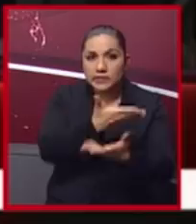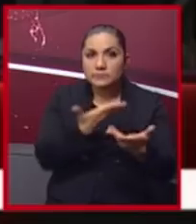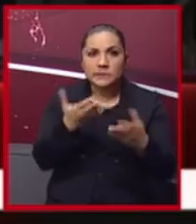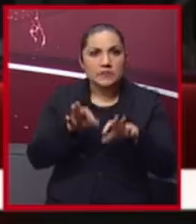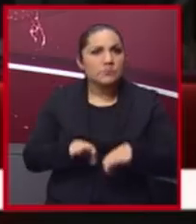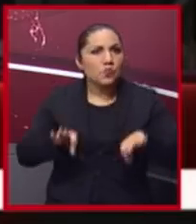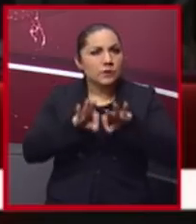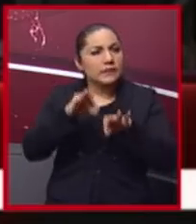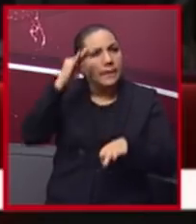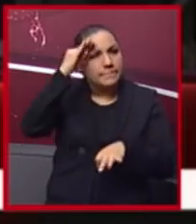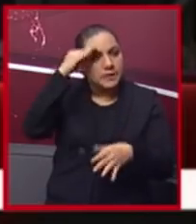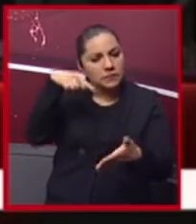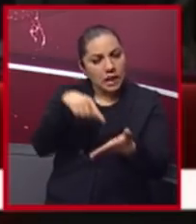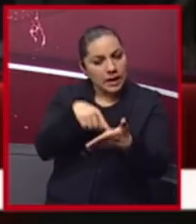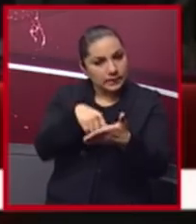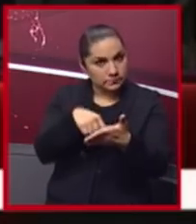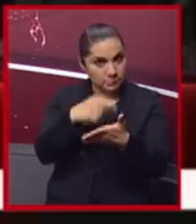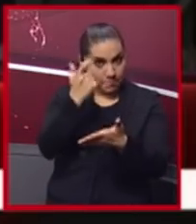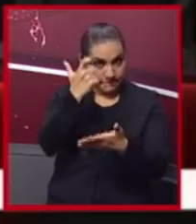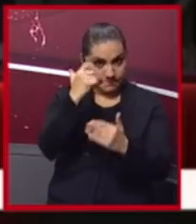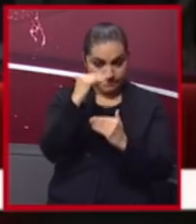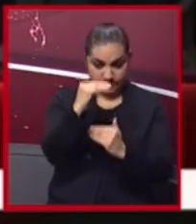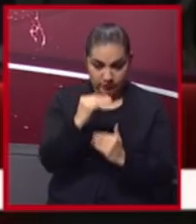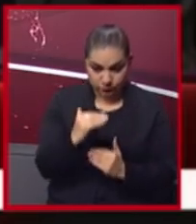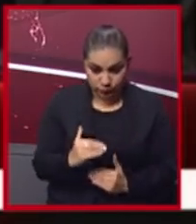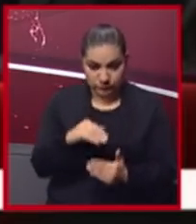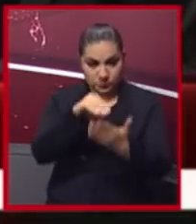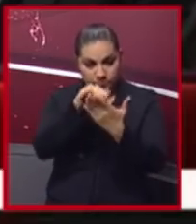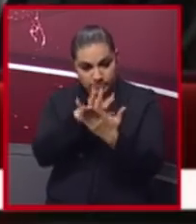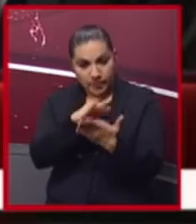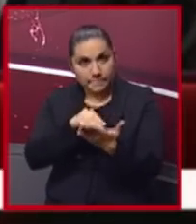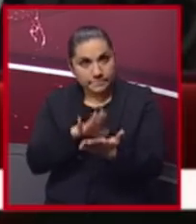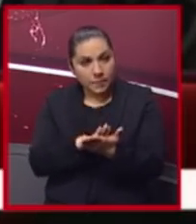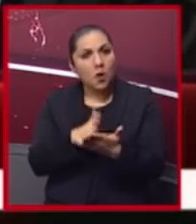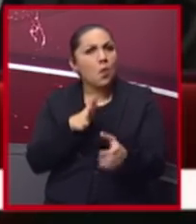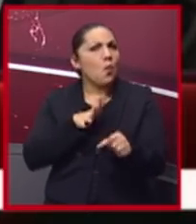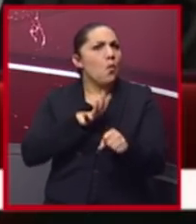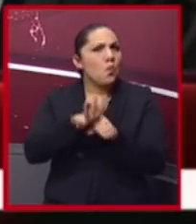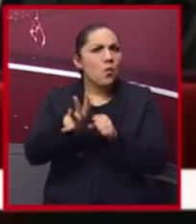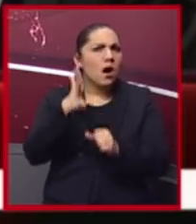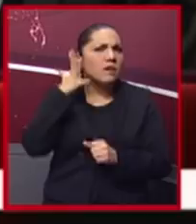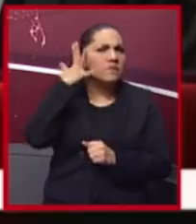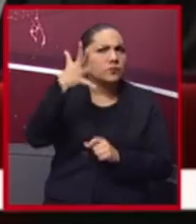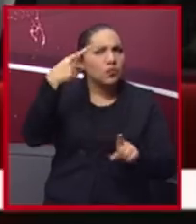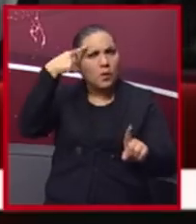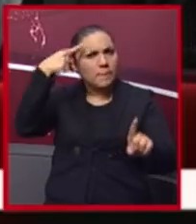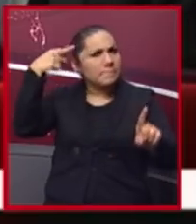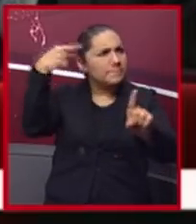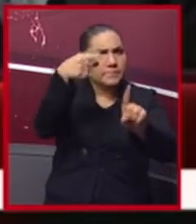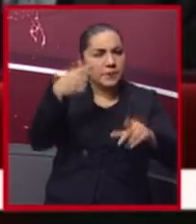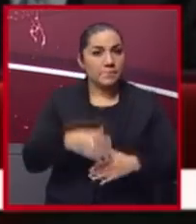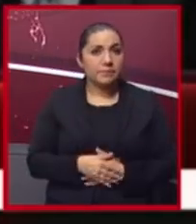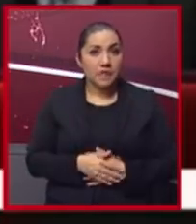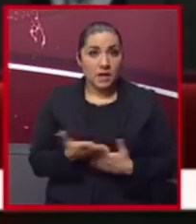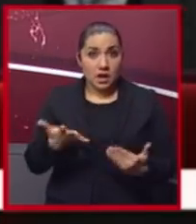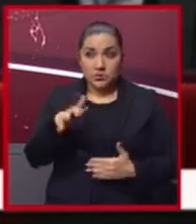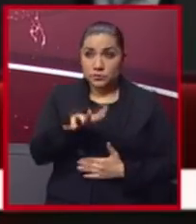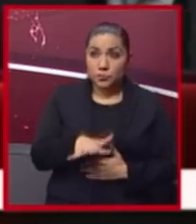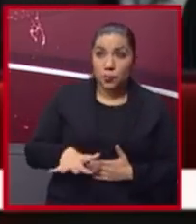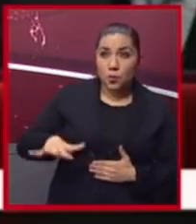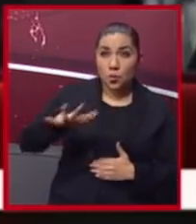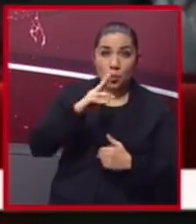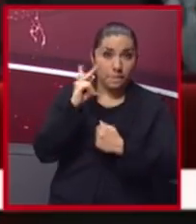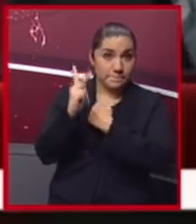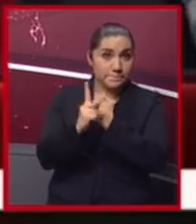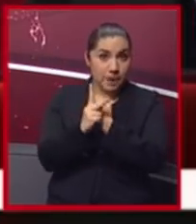presupuesto. Es el documento más político en un país, es